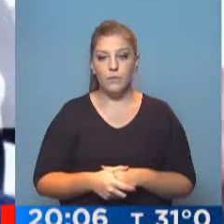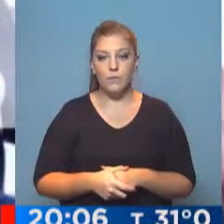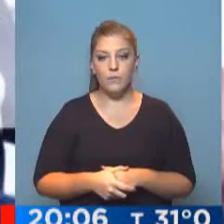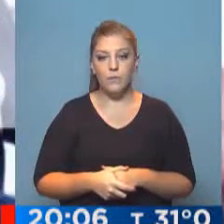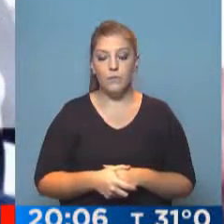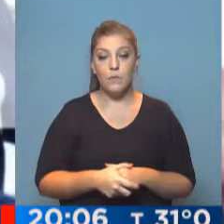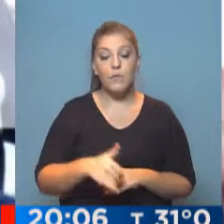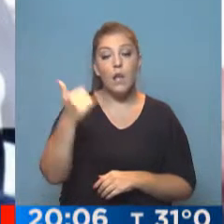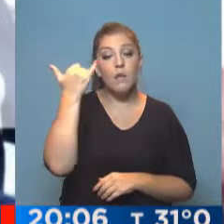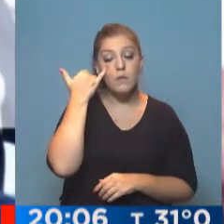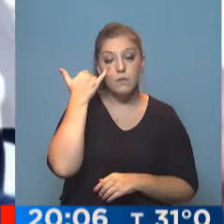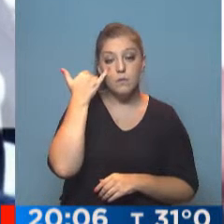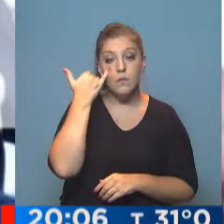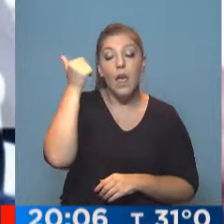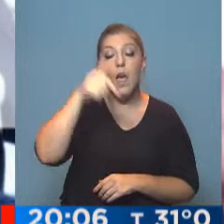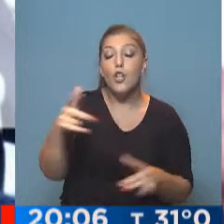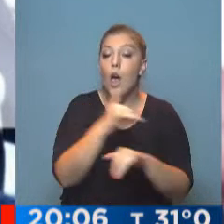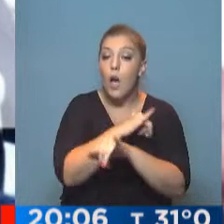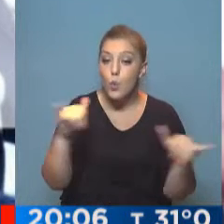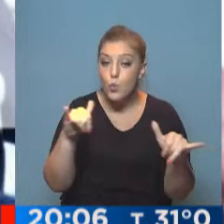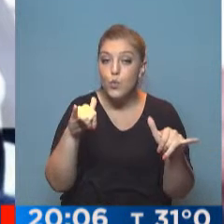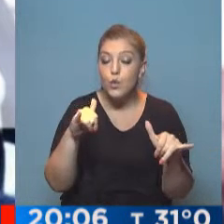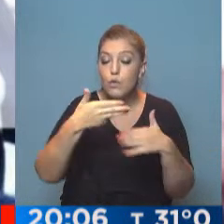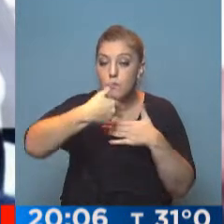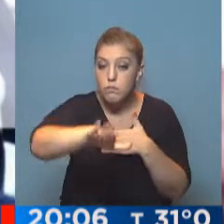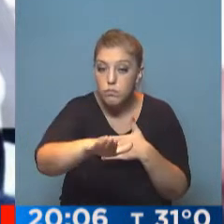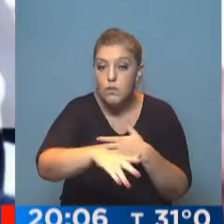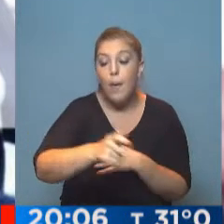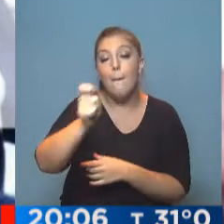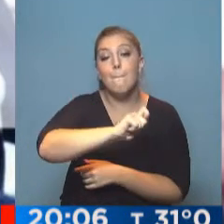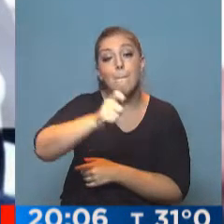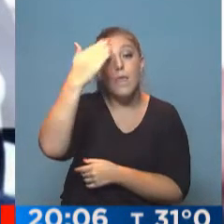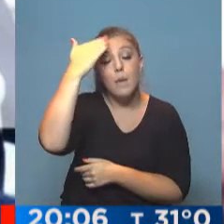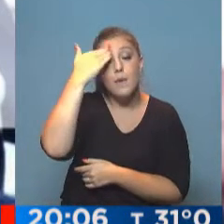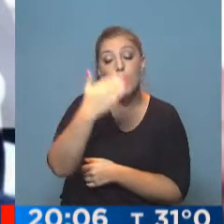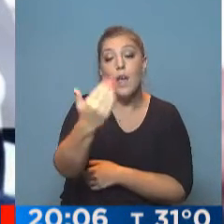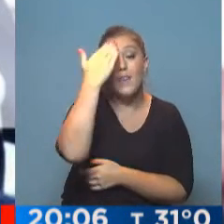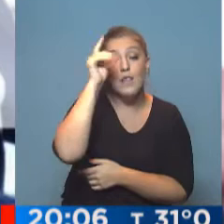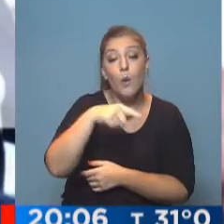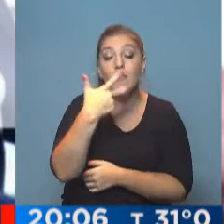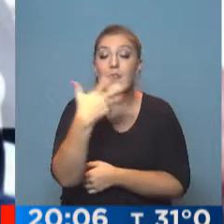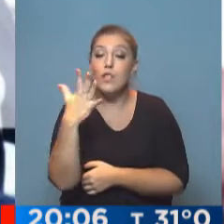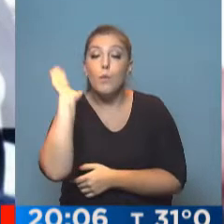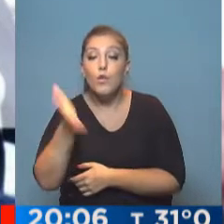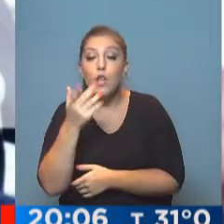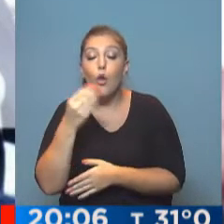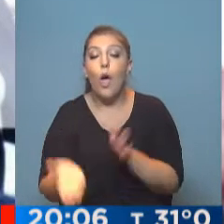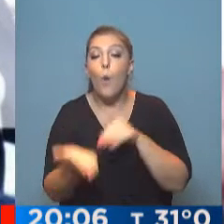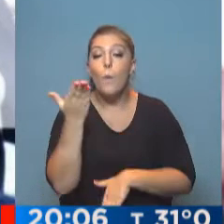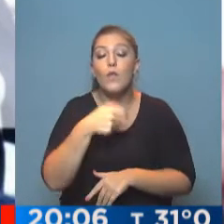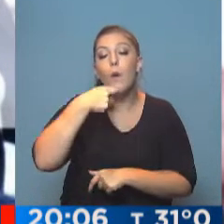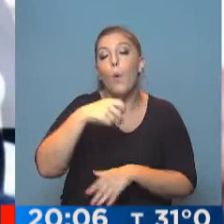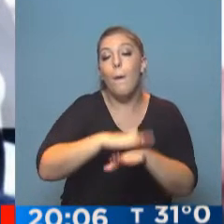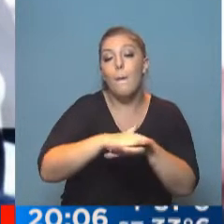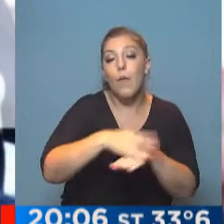Y a partir de estos anuncios, de este mes de marzo, el 15,35% de incremento para la jubilación mínima,